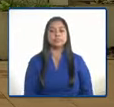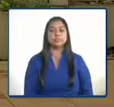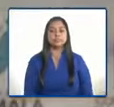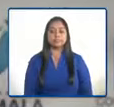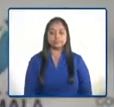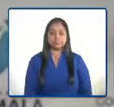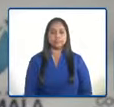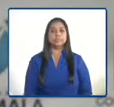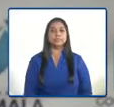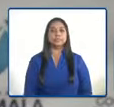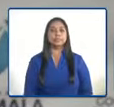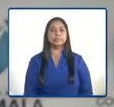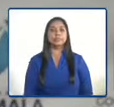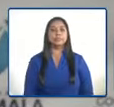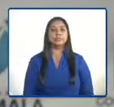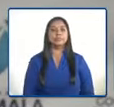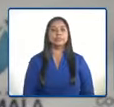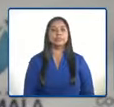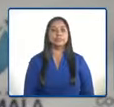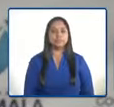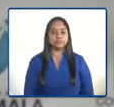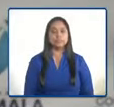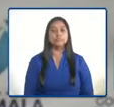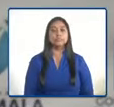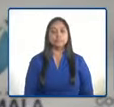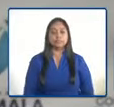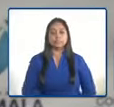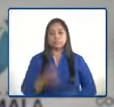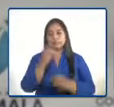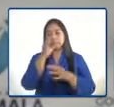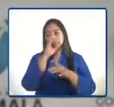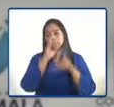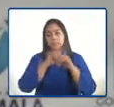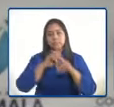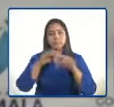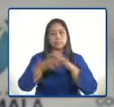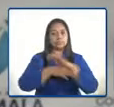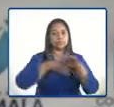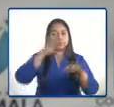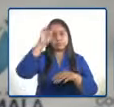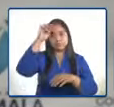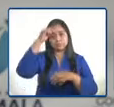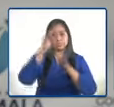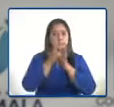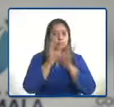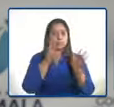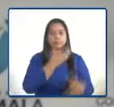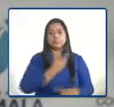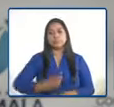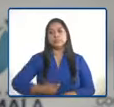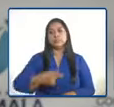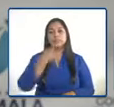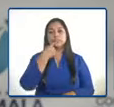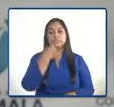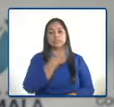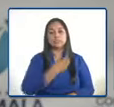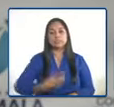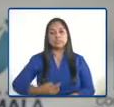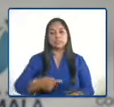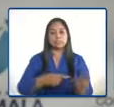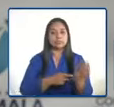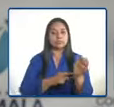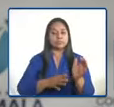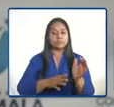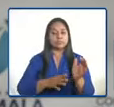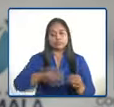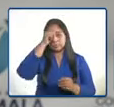cuenta, y con base en la política general de gobierno en la que el señor presidente, doctor Alejandro